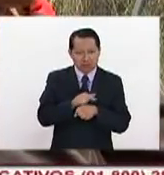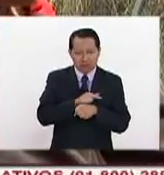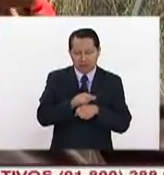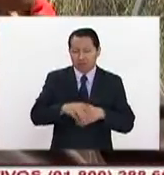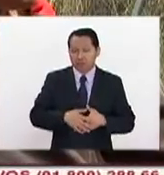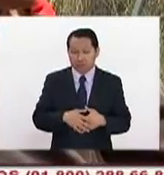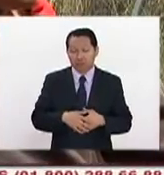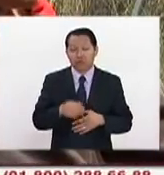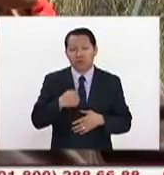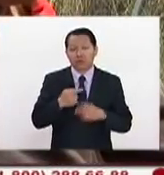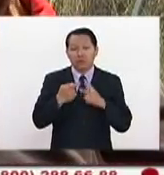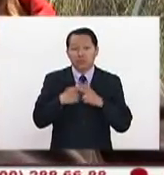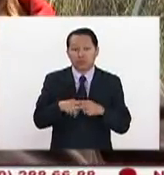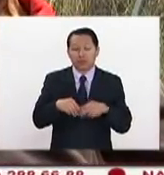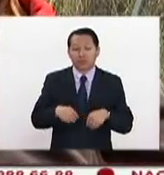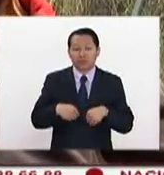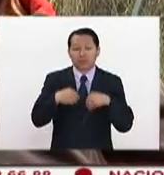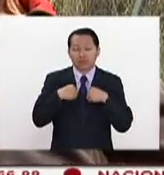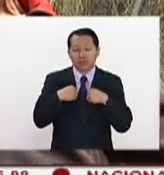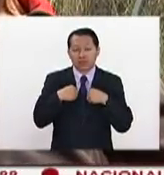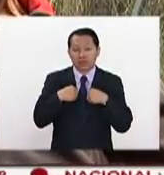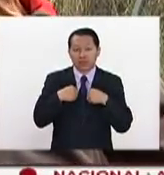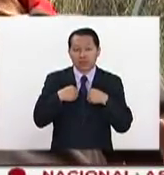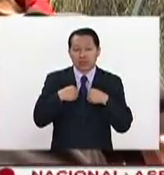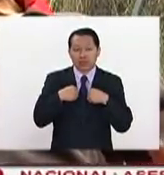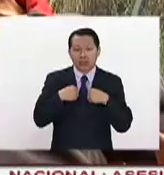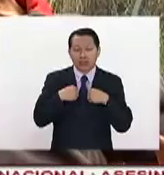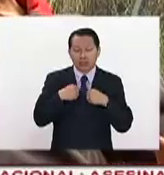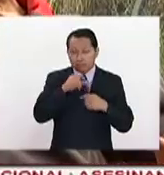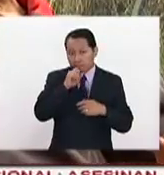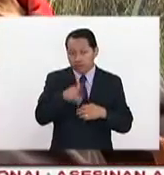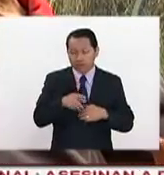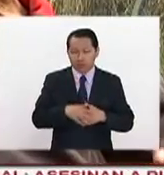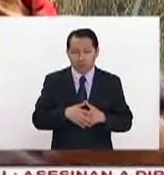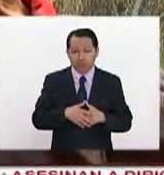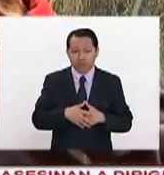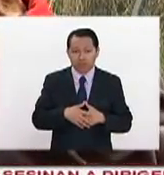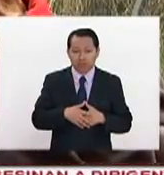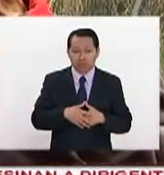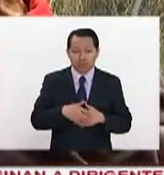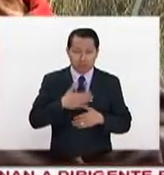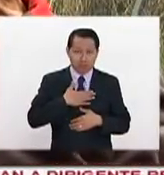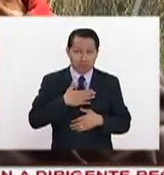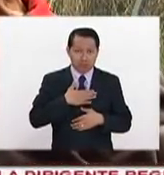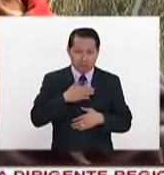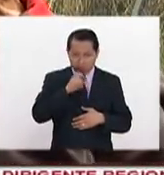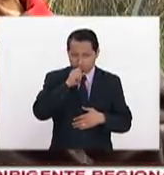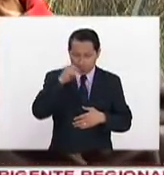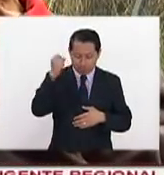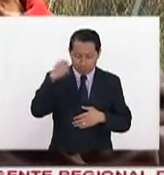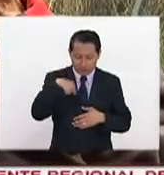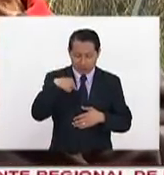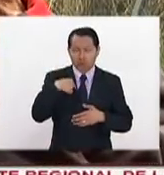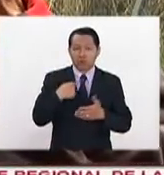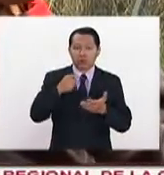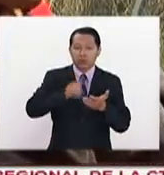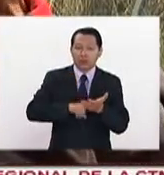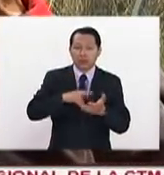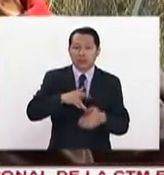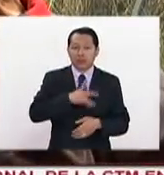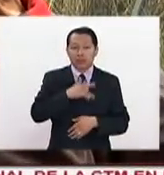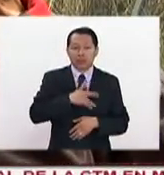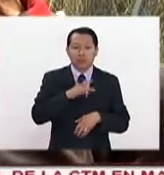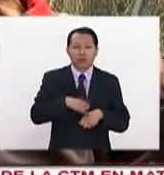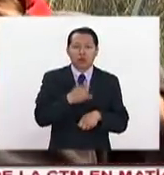Y empecé yo a vivir el estigma mío, de mí mismo a mí mismo, por tener